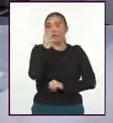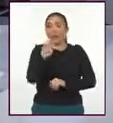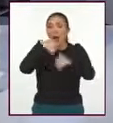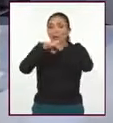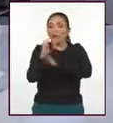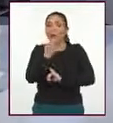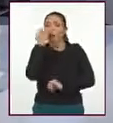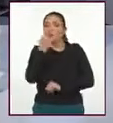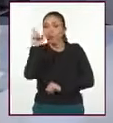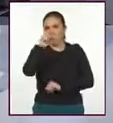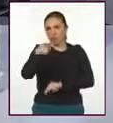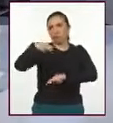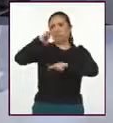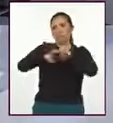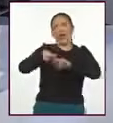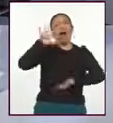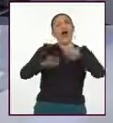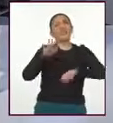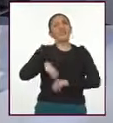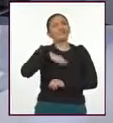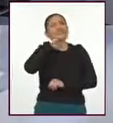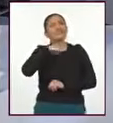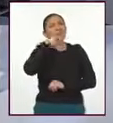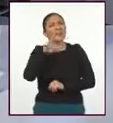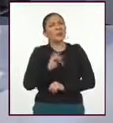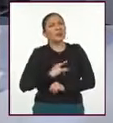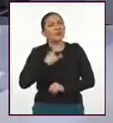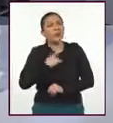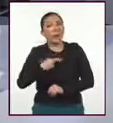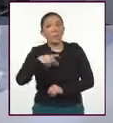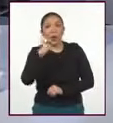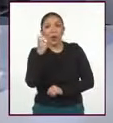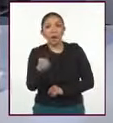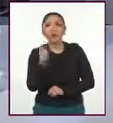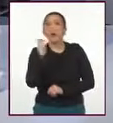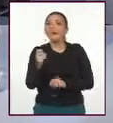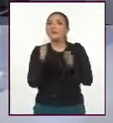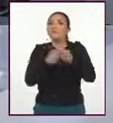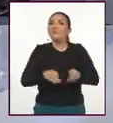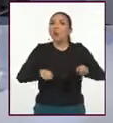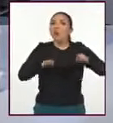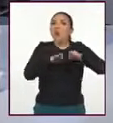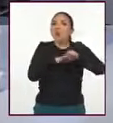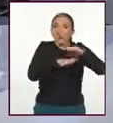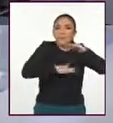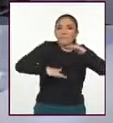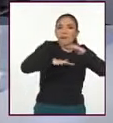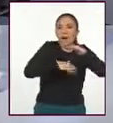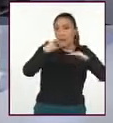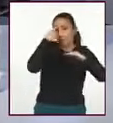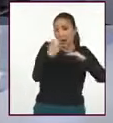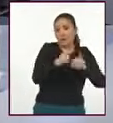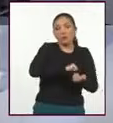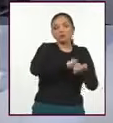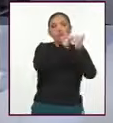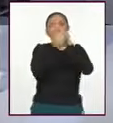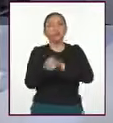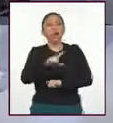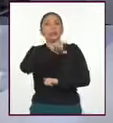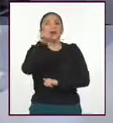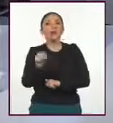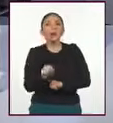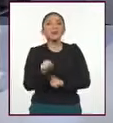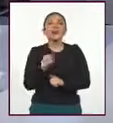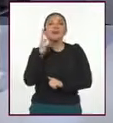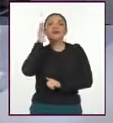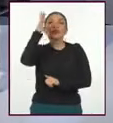cuando estamos ahí tal vez no lo vemos, pero recordar que al final sí son las bases de lo que después, como lo hemos platicado en distintos